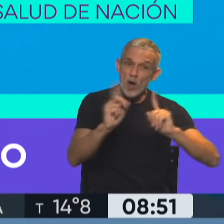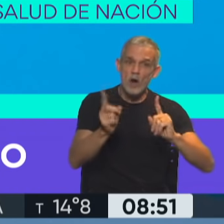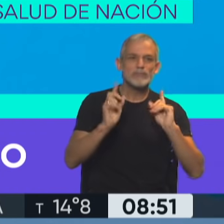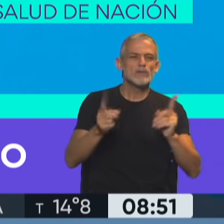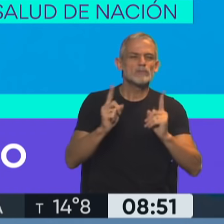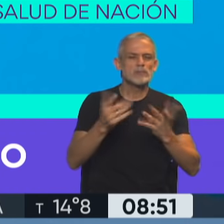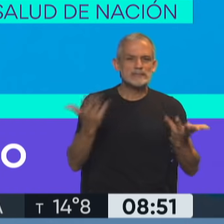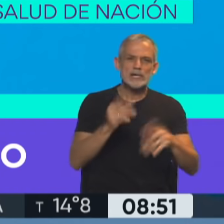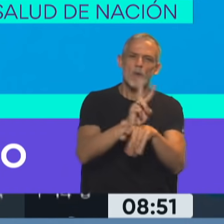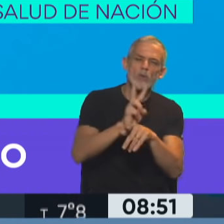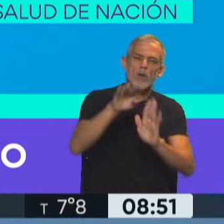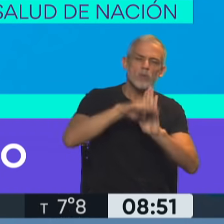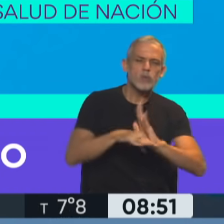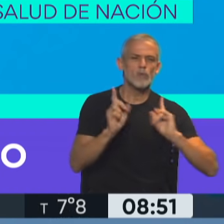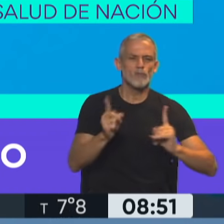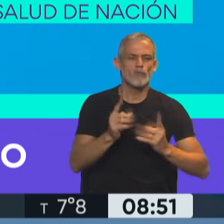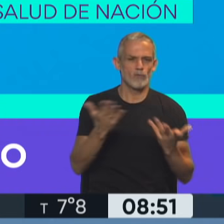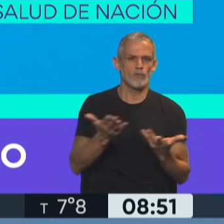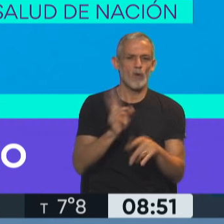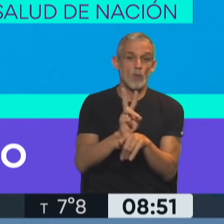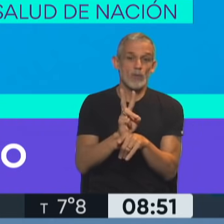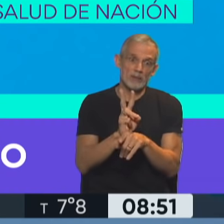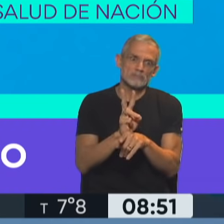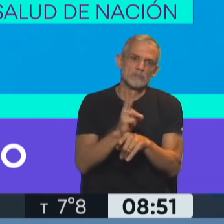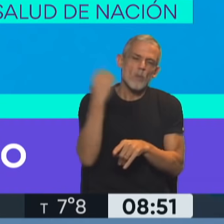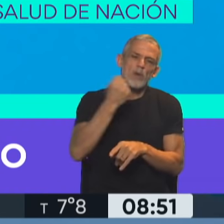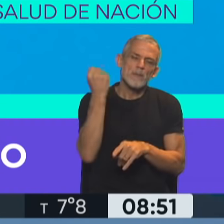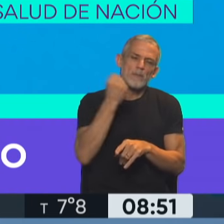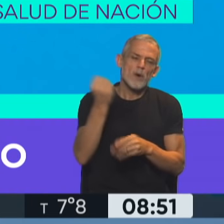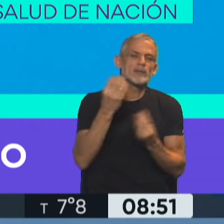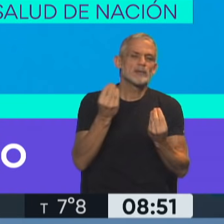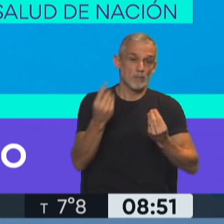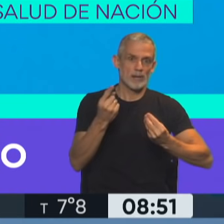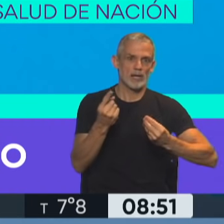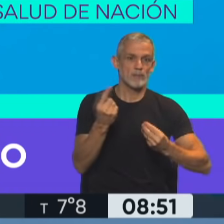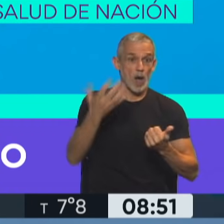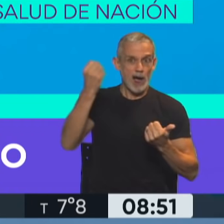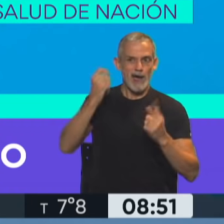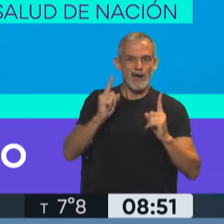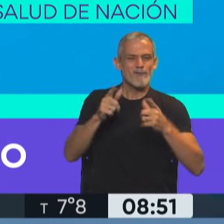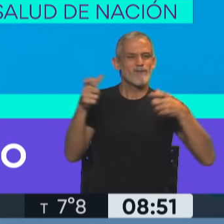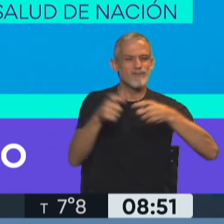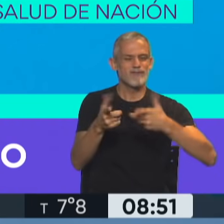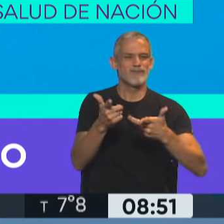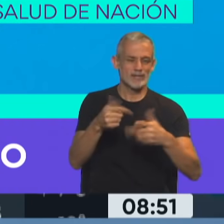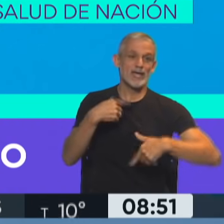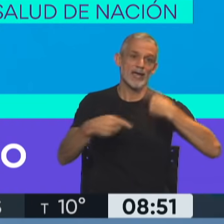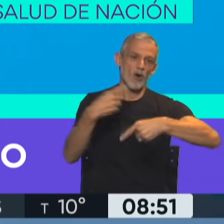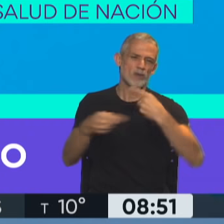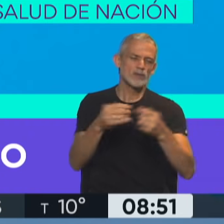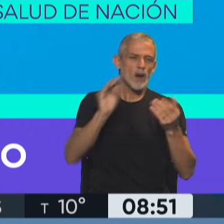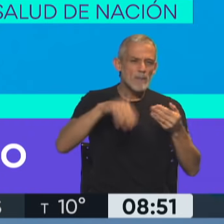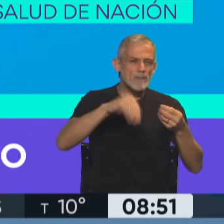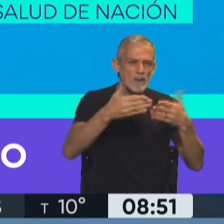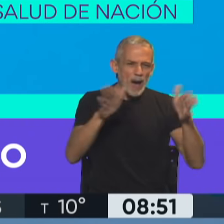sostener los cuidados que siguen son muy importantes para mantener estos logros y para poder continuar